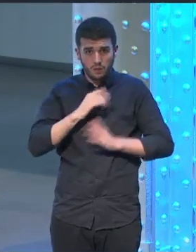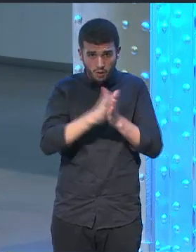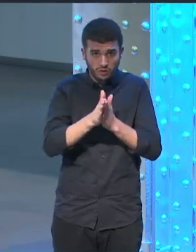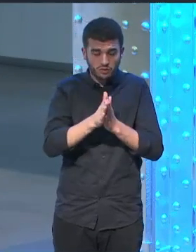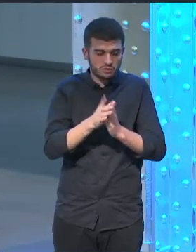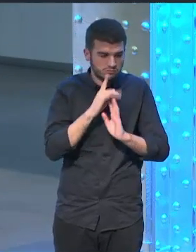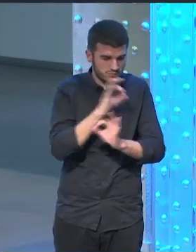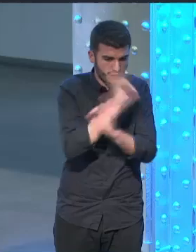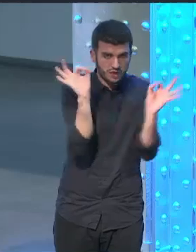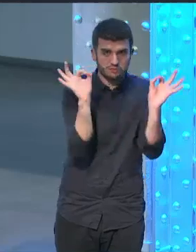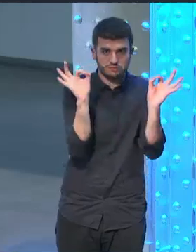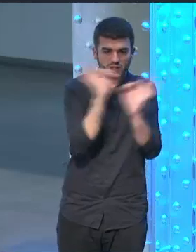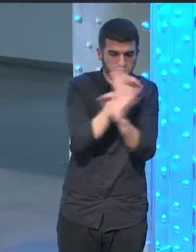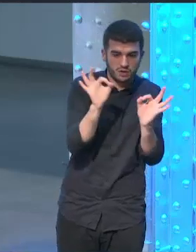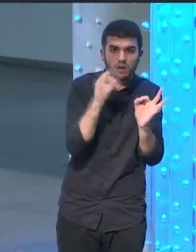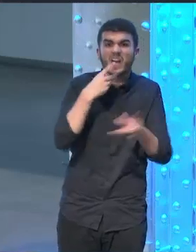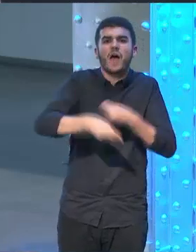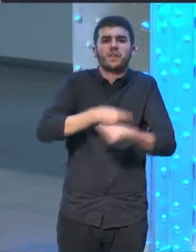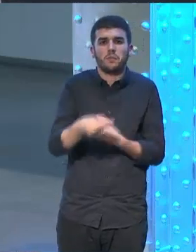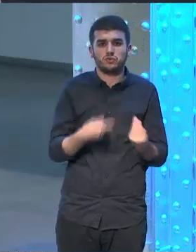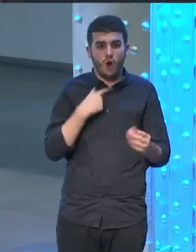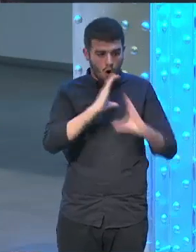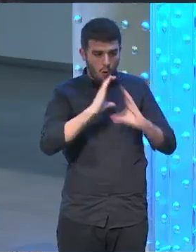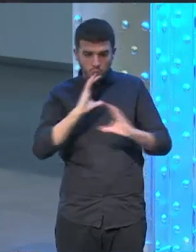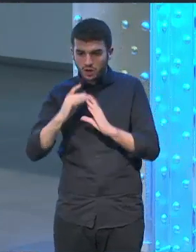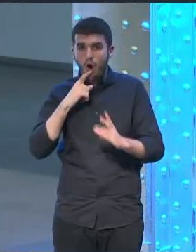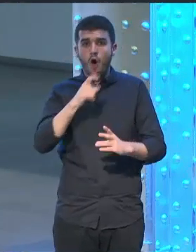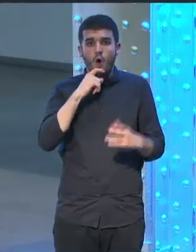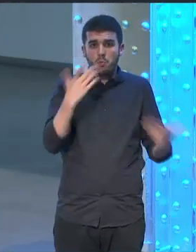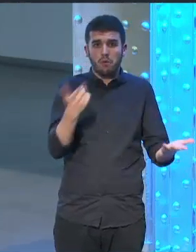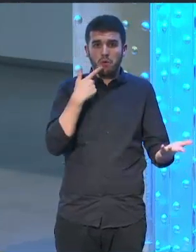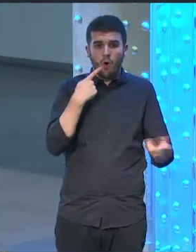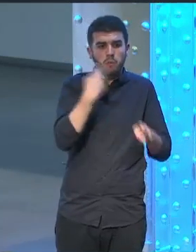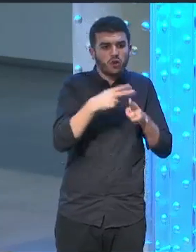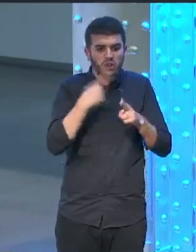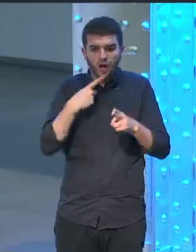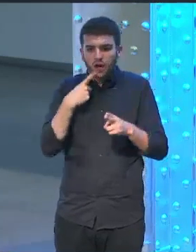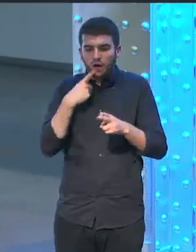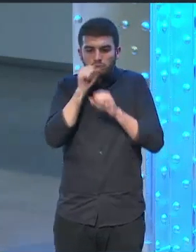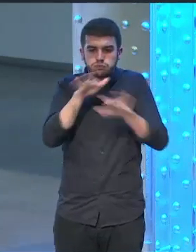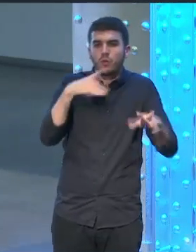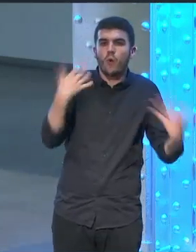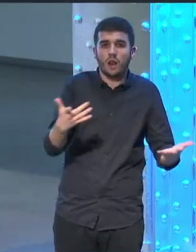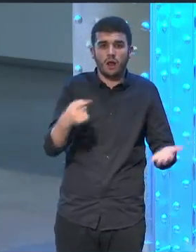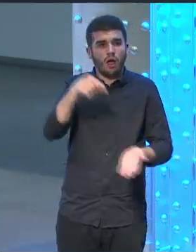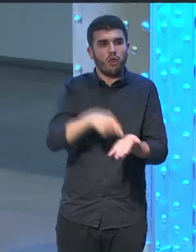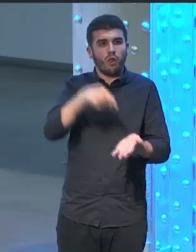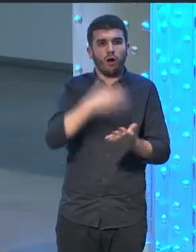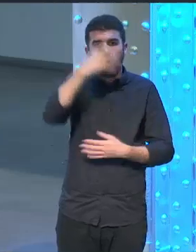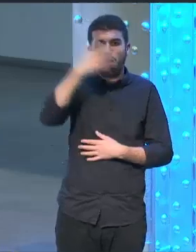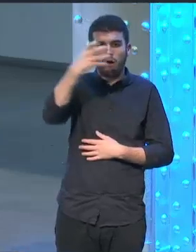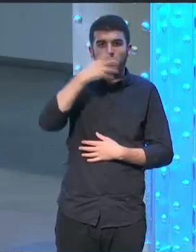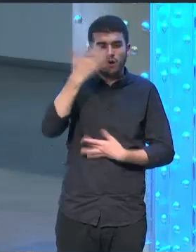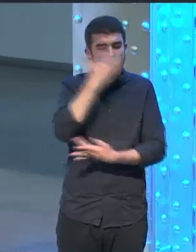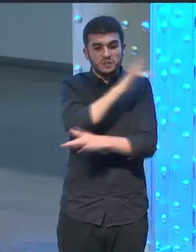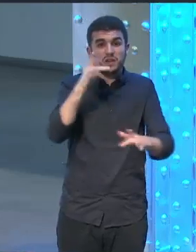absoluto. ¿Qué estamos haciendo? ¿Cómo estamos comunicando? ¿Qué tipo de política estamos instaurando? ¿La queja?